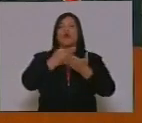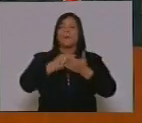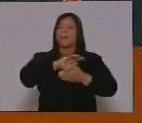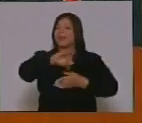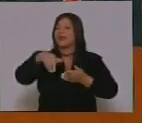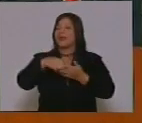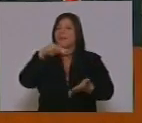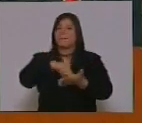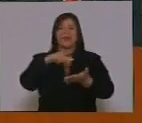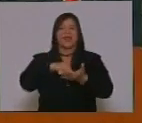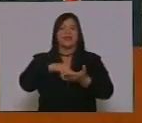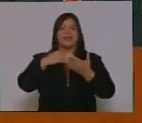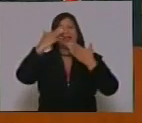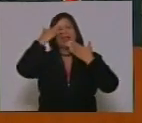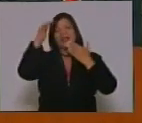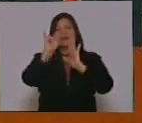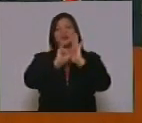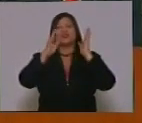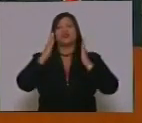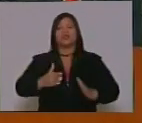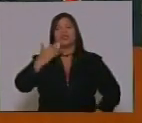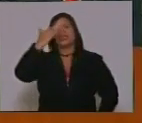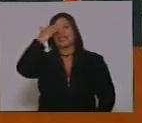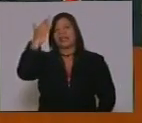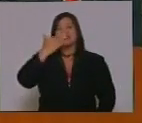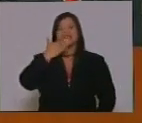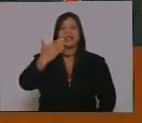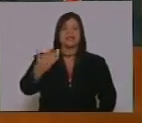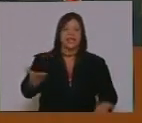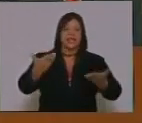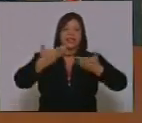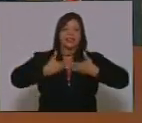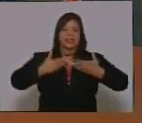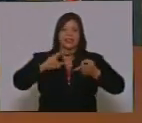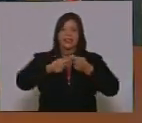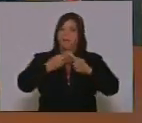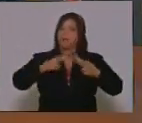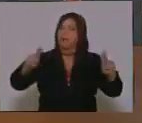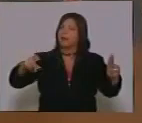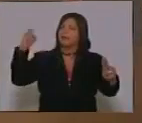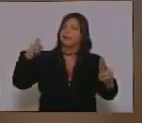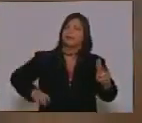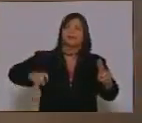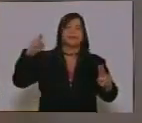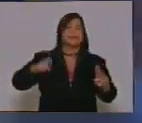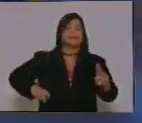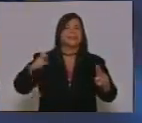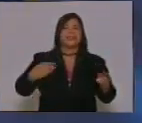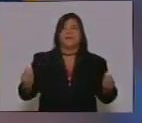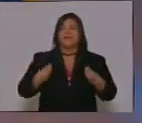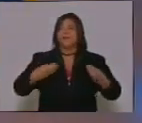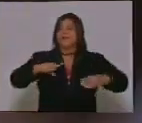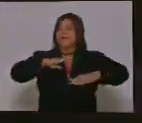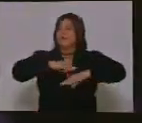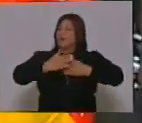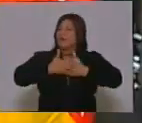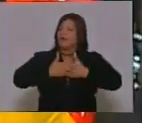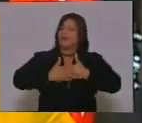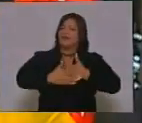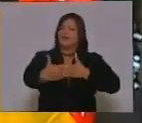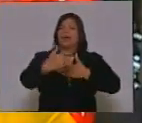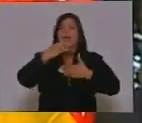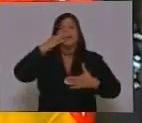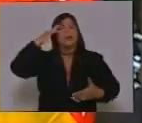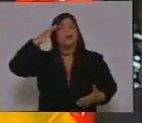Miranda. Gracias, constituyentes, por darnos la paz tan necesaria para vivir, para avanzar, para